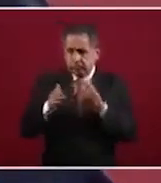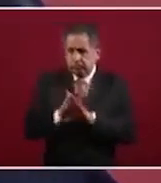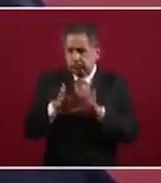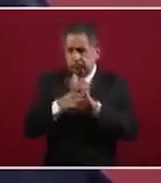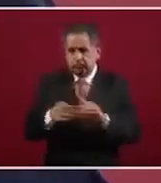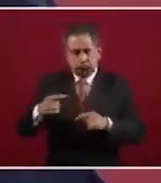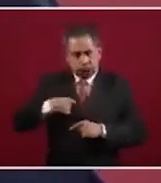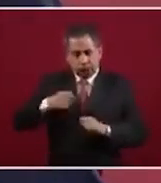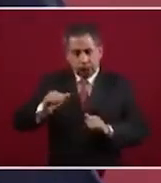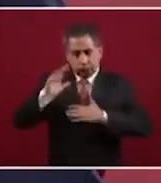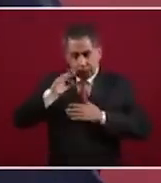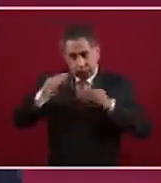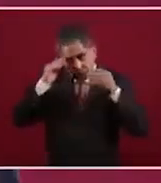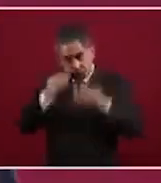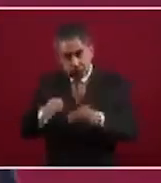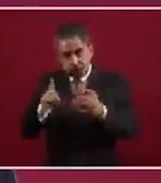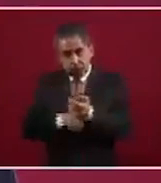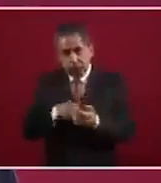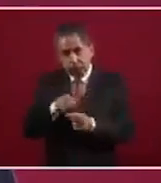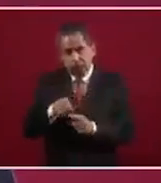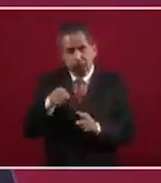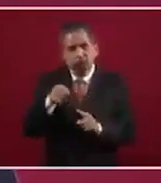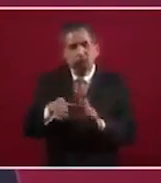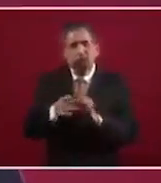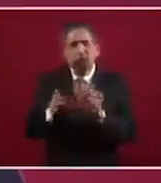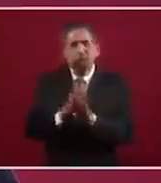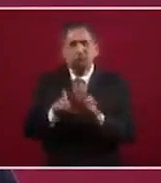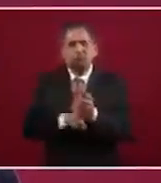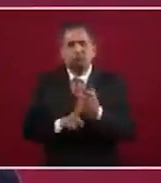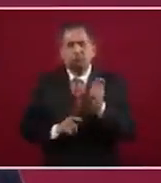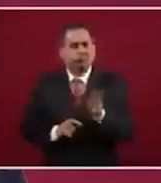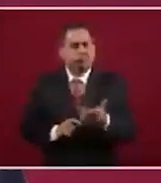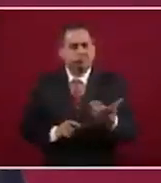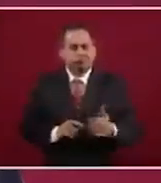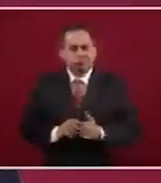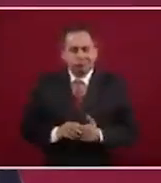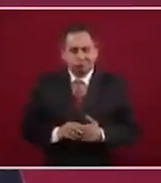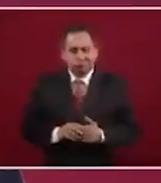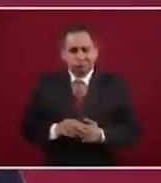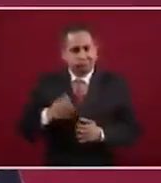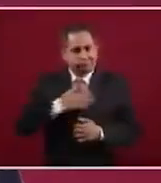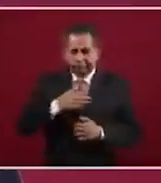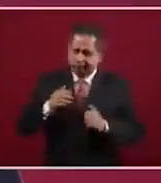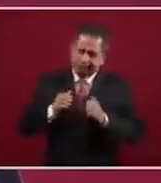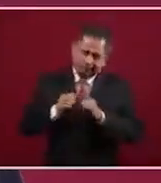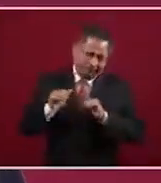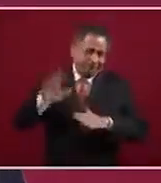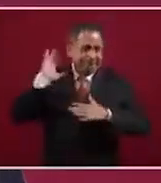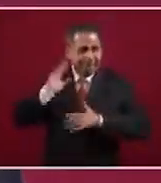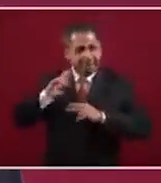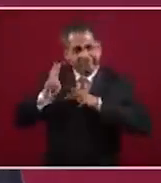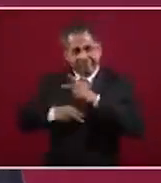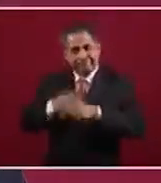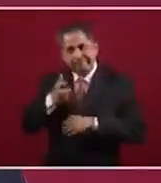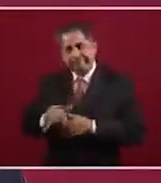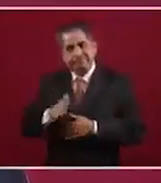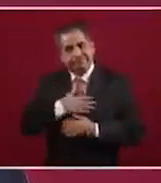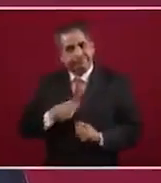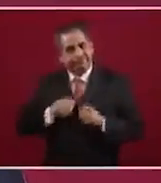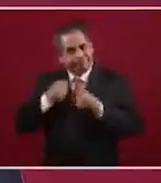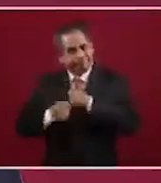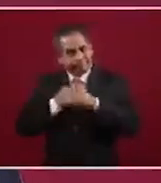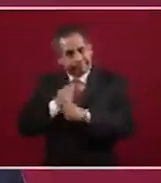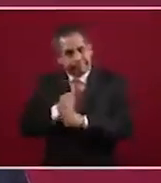yo estoy comprometida en ese aspecto, pues es uno de mis compromisos de vida. Entonces, sí